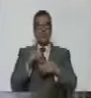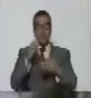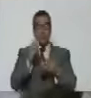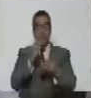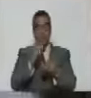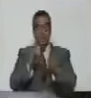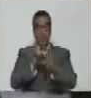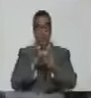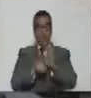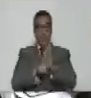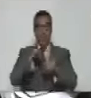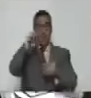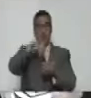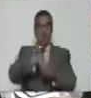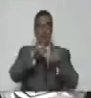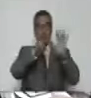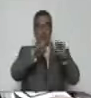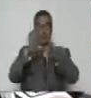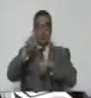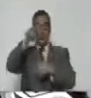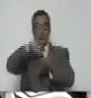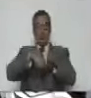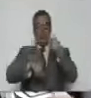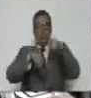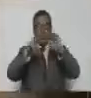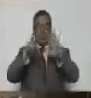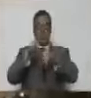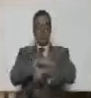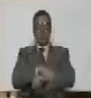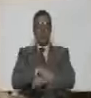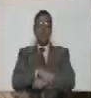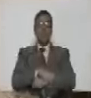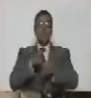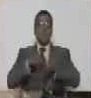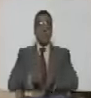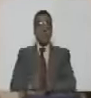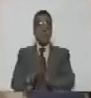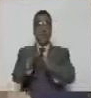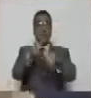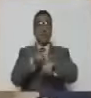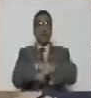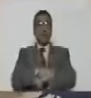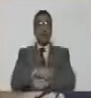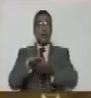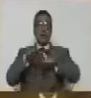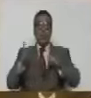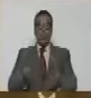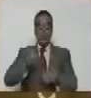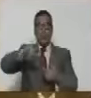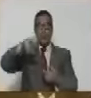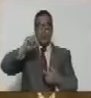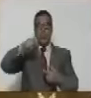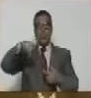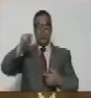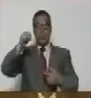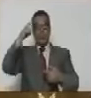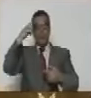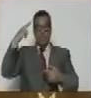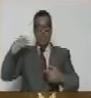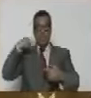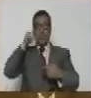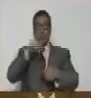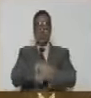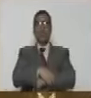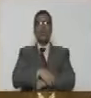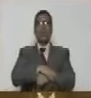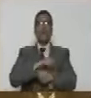constituyente del año 99 y del 2017, nacido en la Mesa de Guanipa. Honor y gloria a